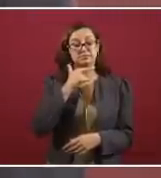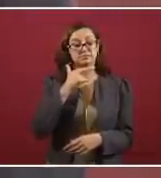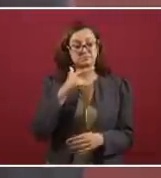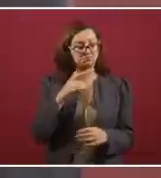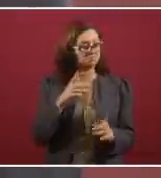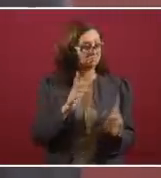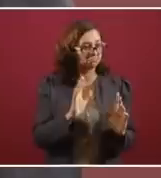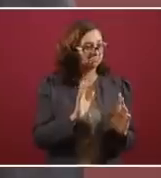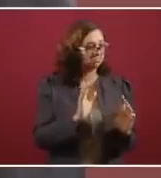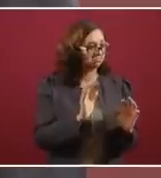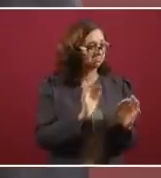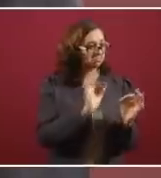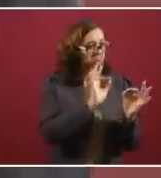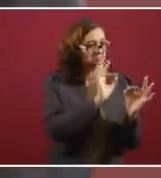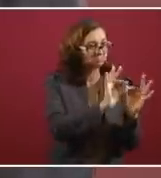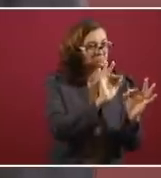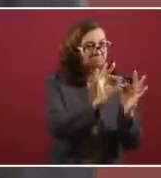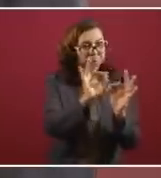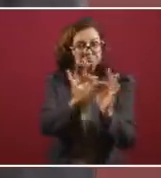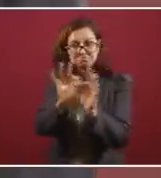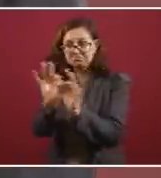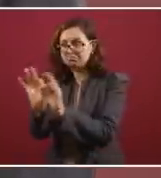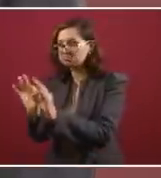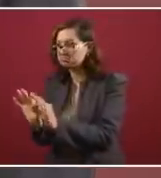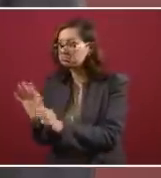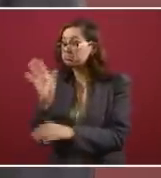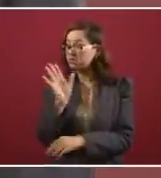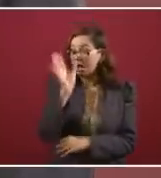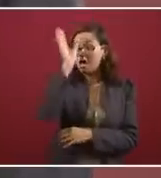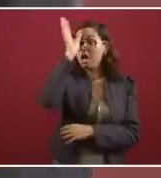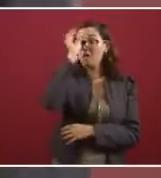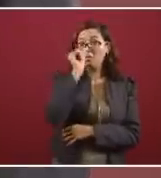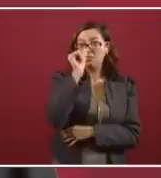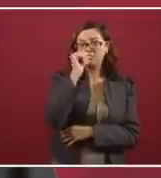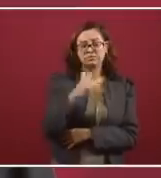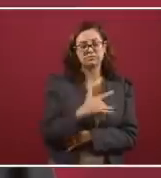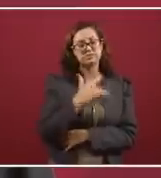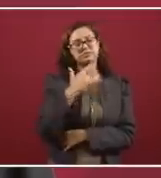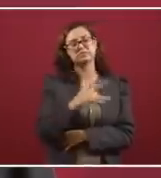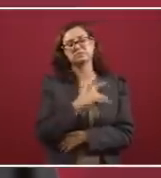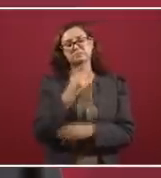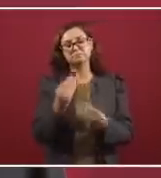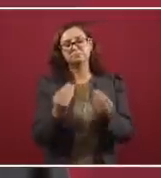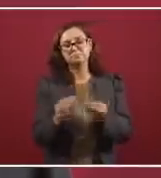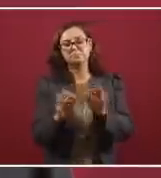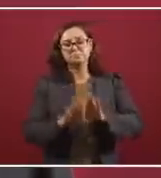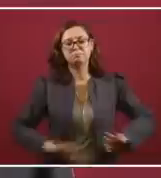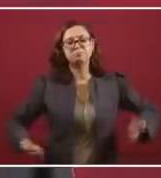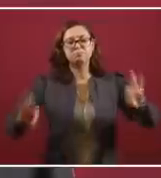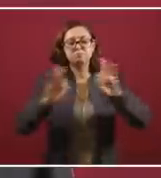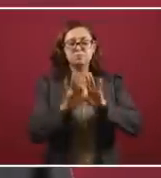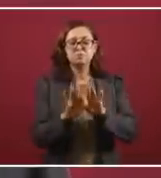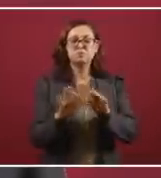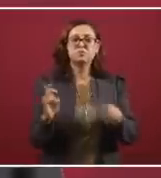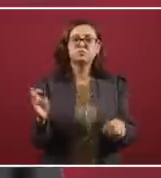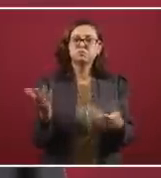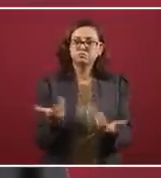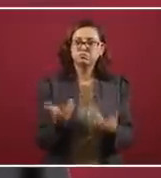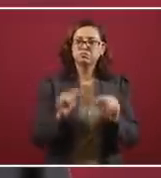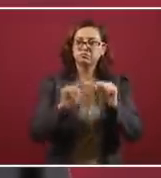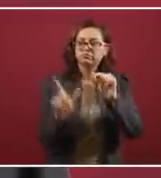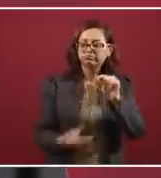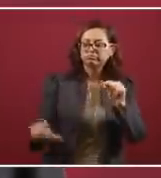acuerdo que yo considero muy importante, benéfico para la nación,